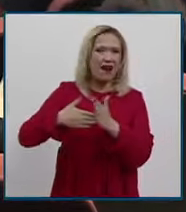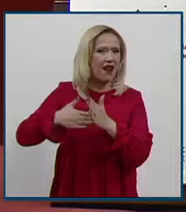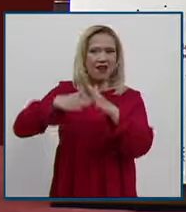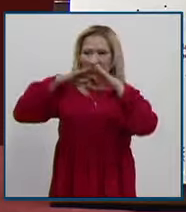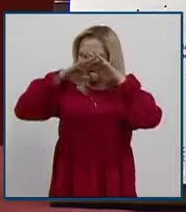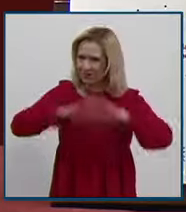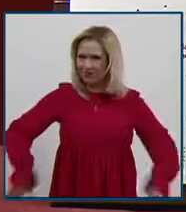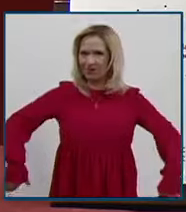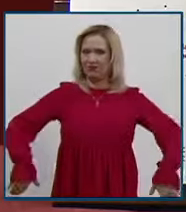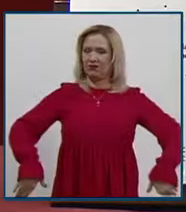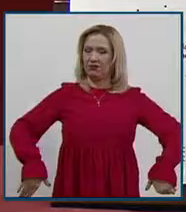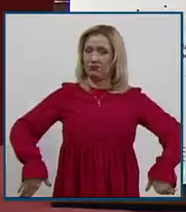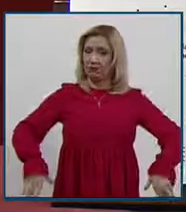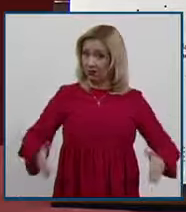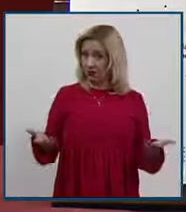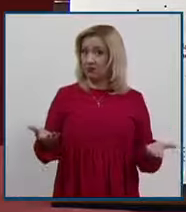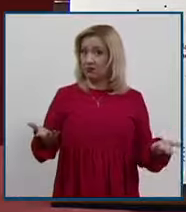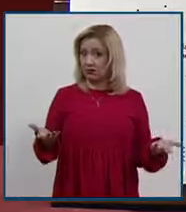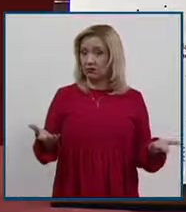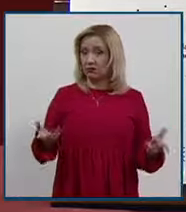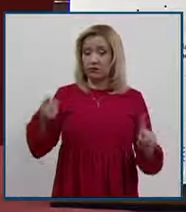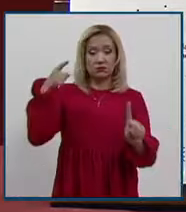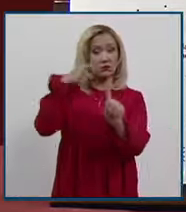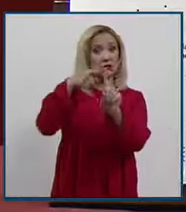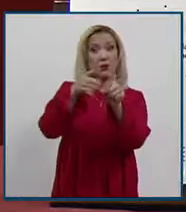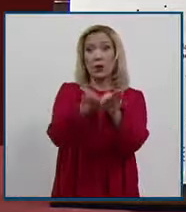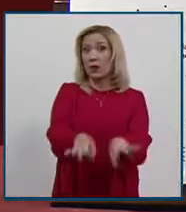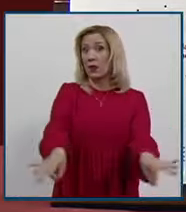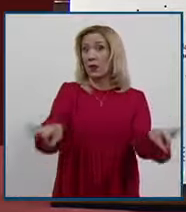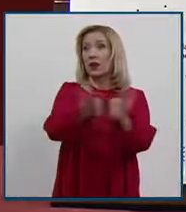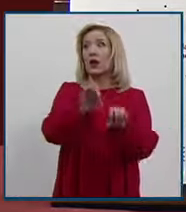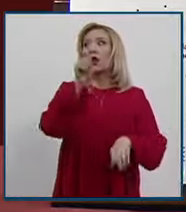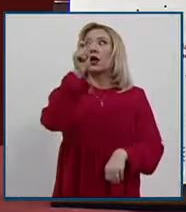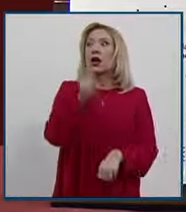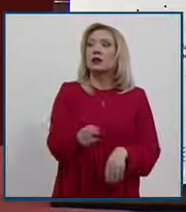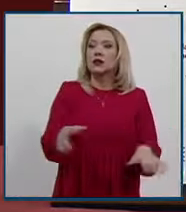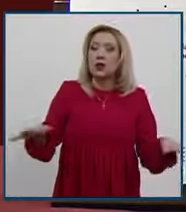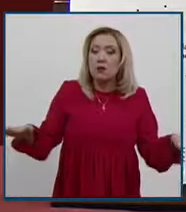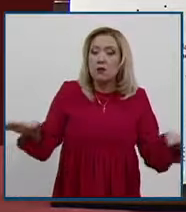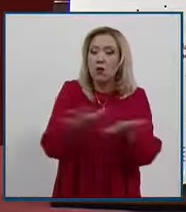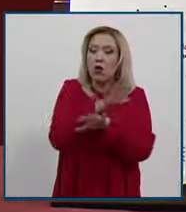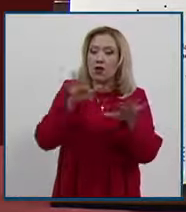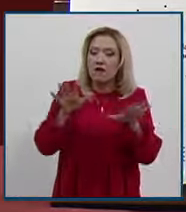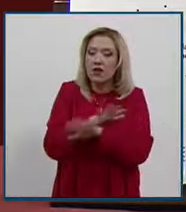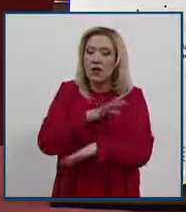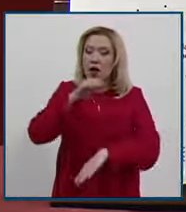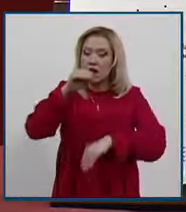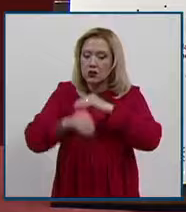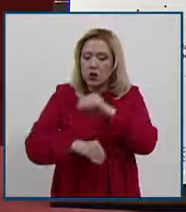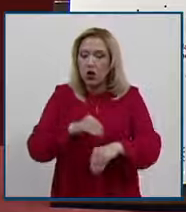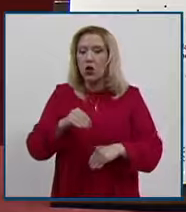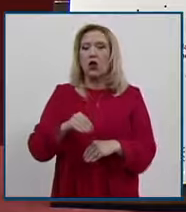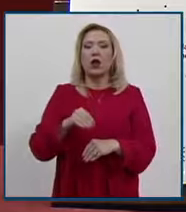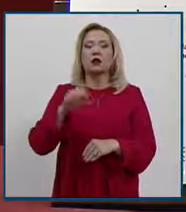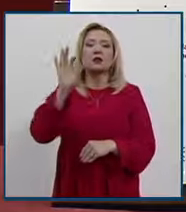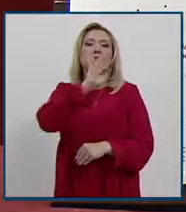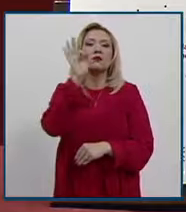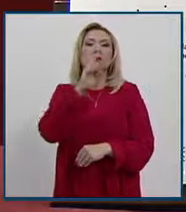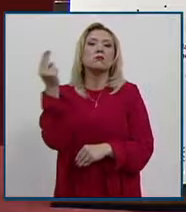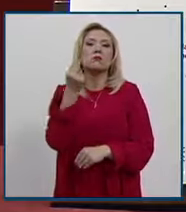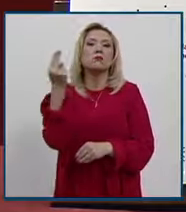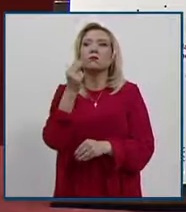justicia la primera porque hace un énfasis muy importante en lo que en las modificaciones que tiene que tomar el propio sistema de